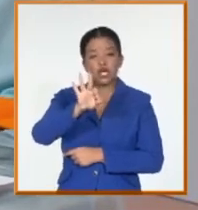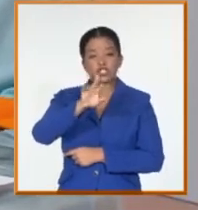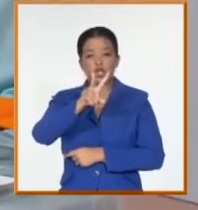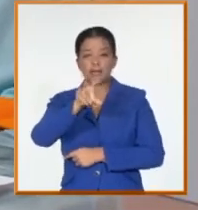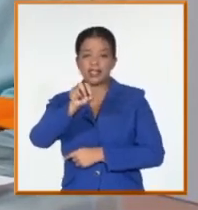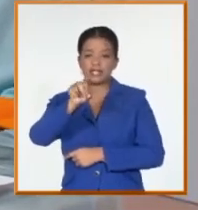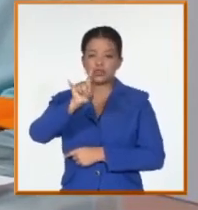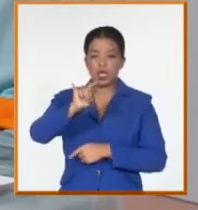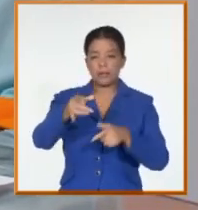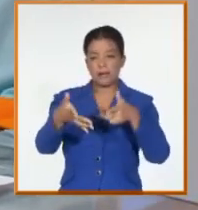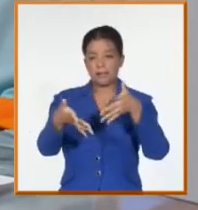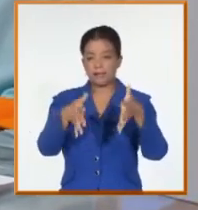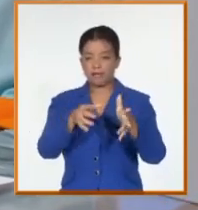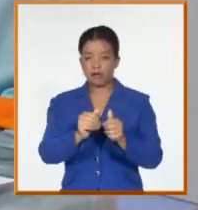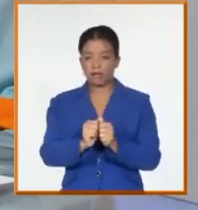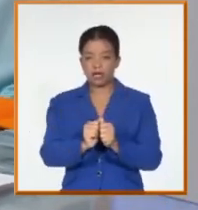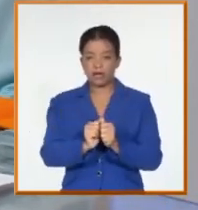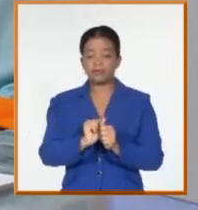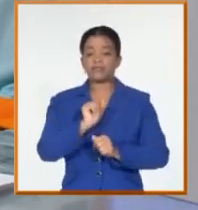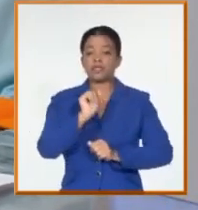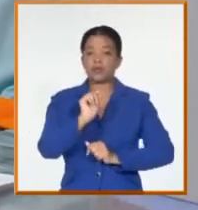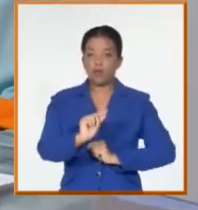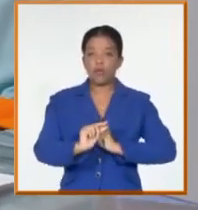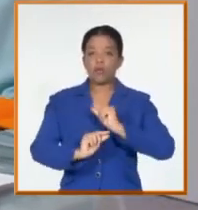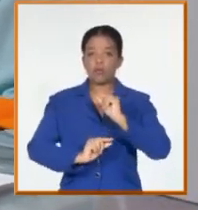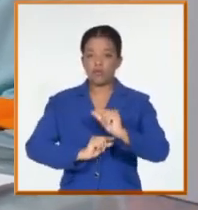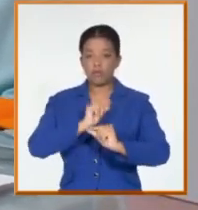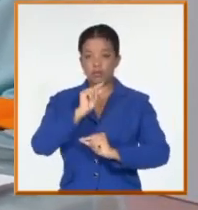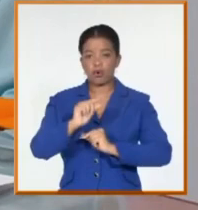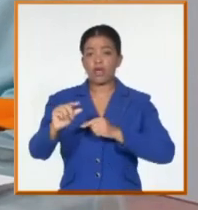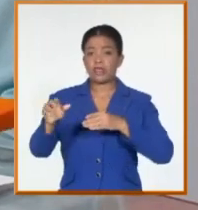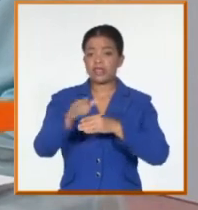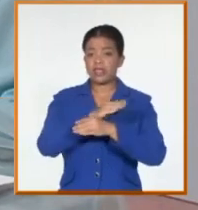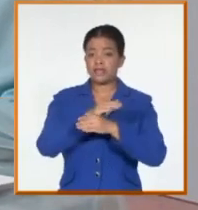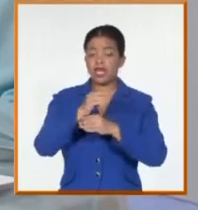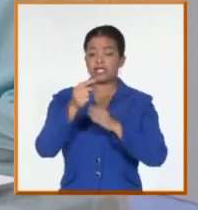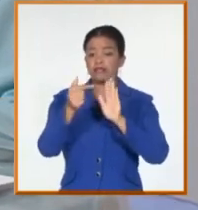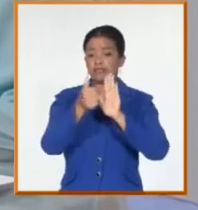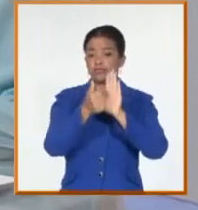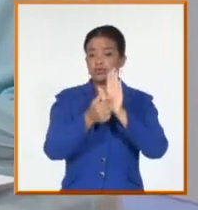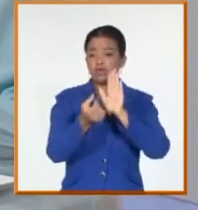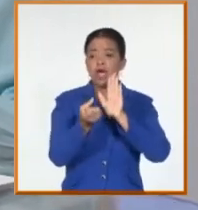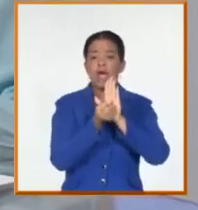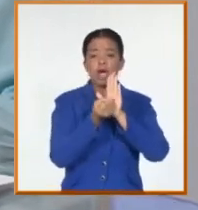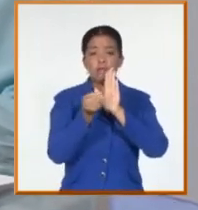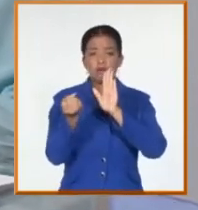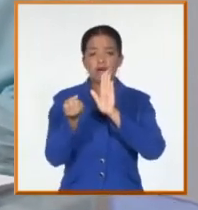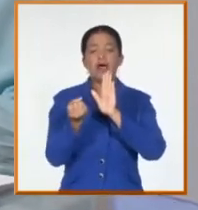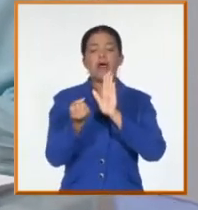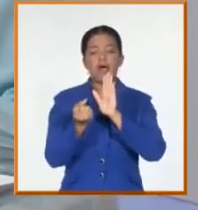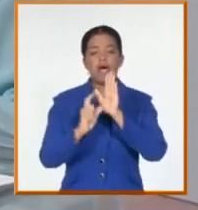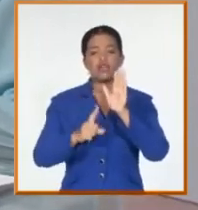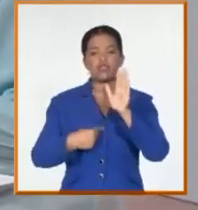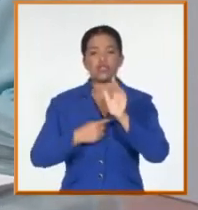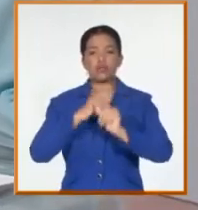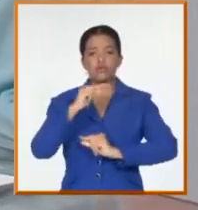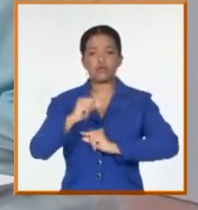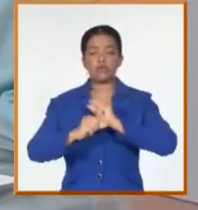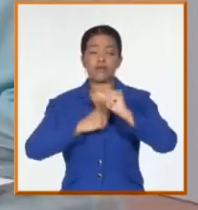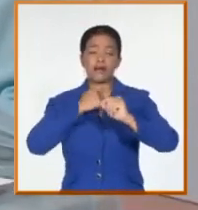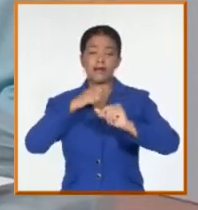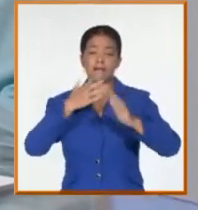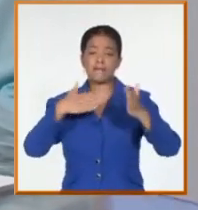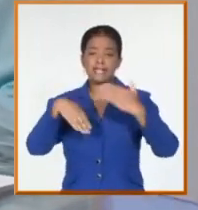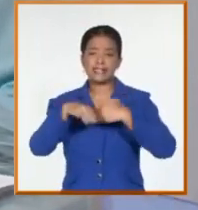de las diferentes normas que han se han emitido por parte de diferentes organismos como el misil